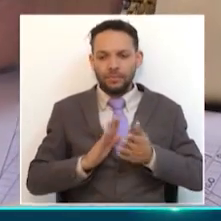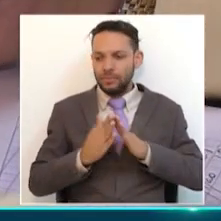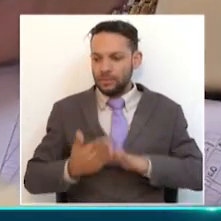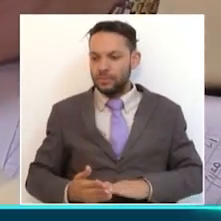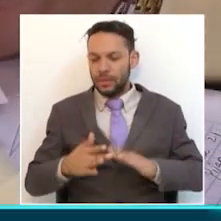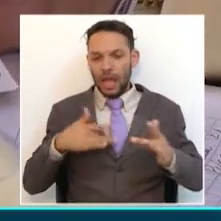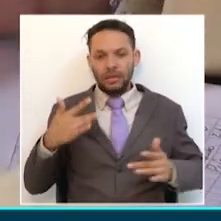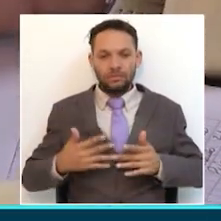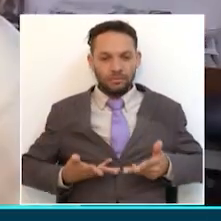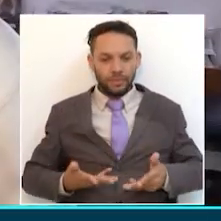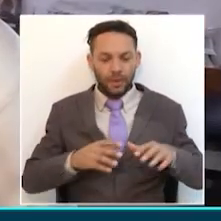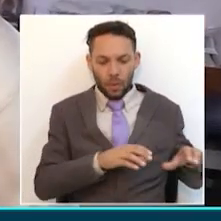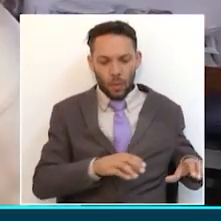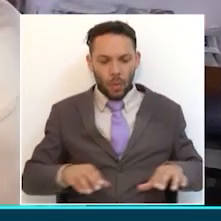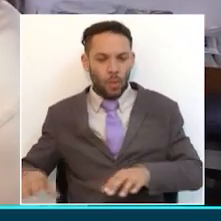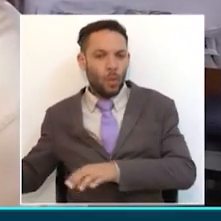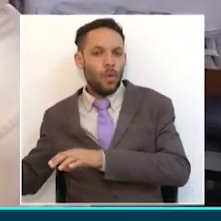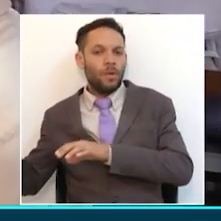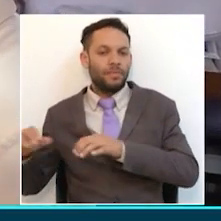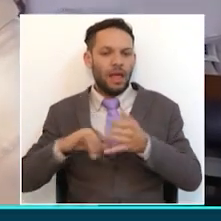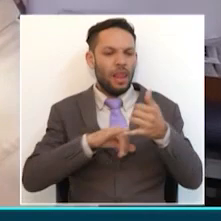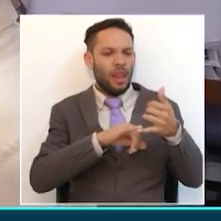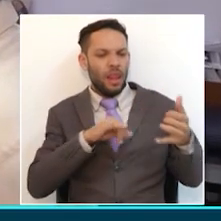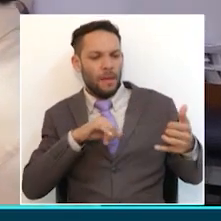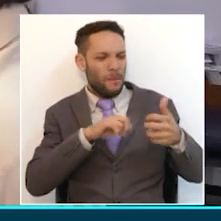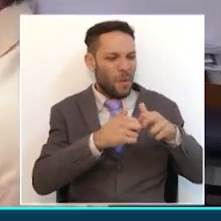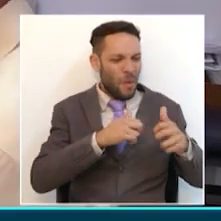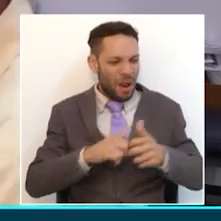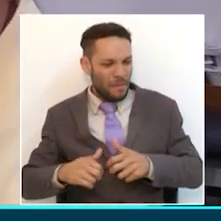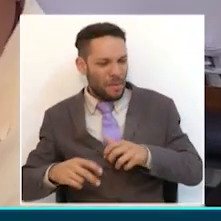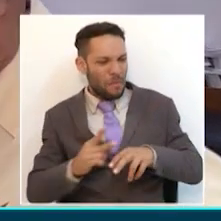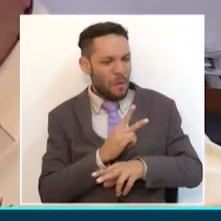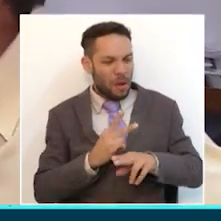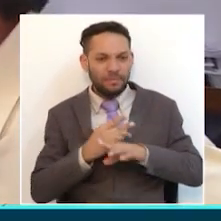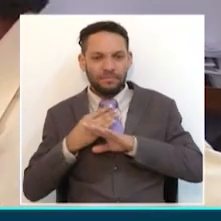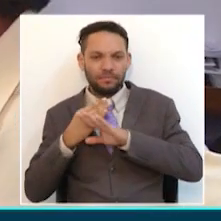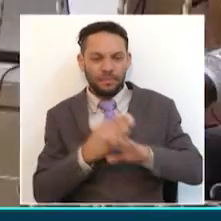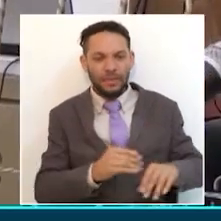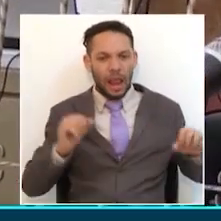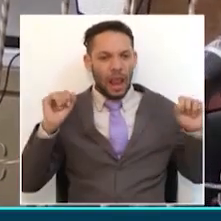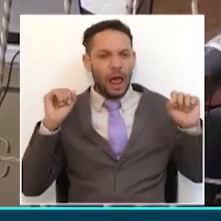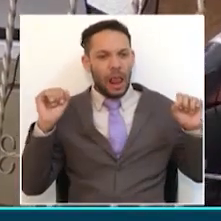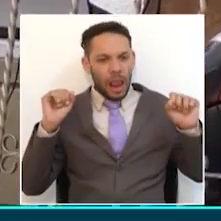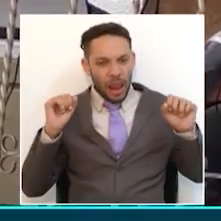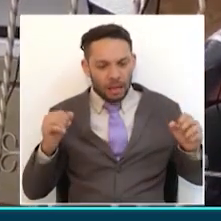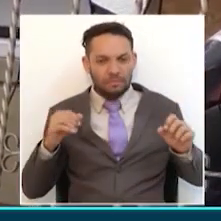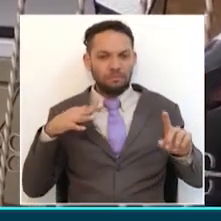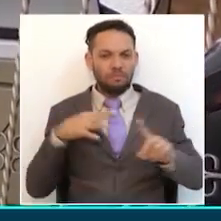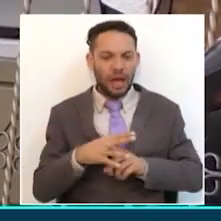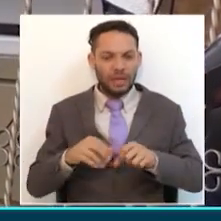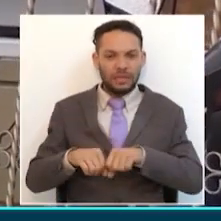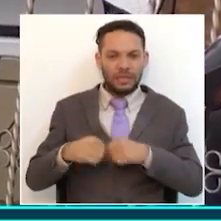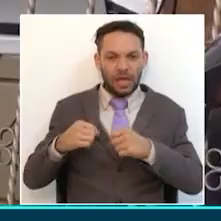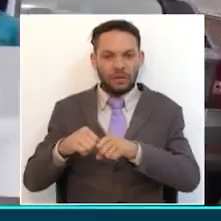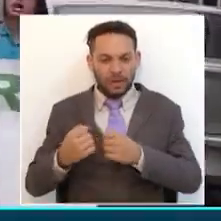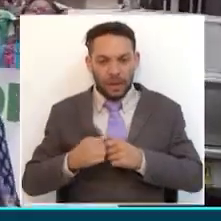de un buen comportamiento ciudadano alejado de todo asomo de violencia, arengas partidistas, vandalismo, que en últimas